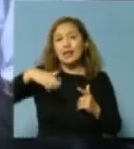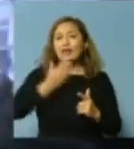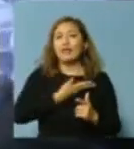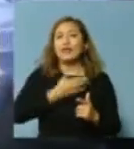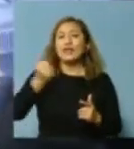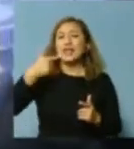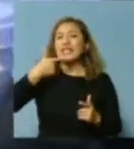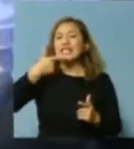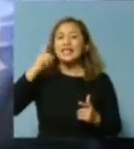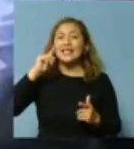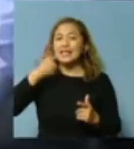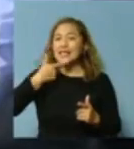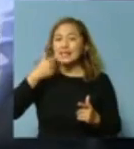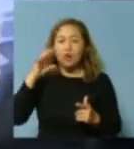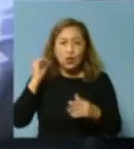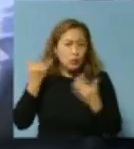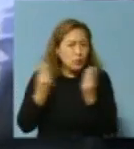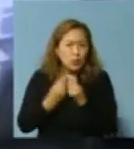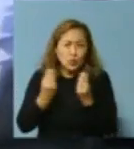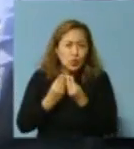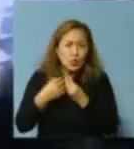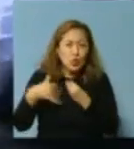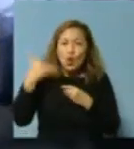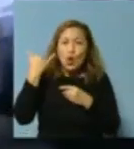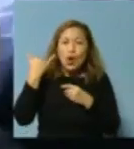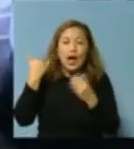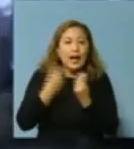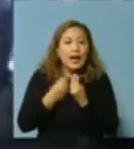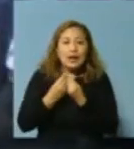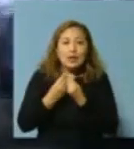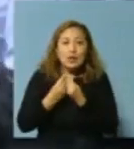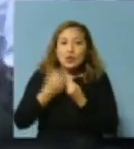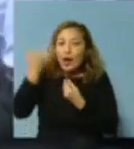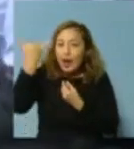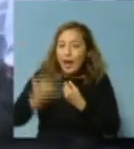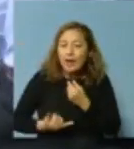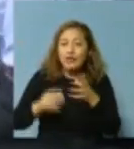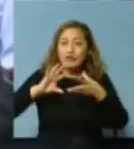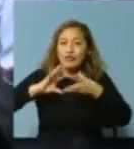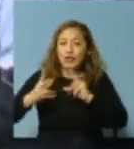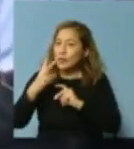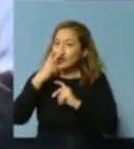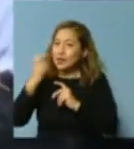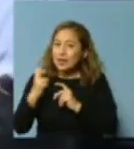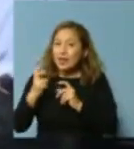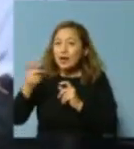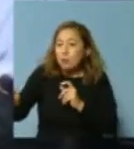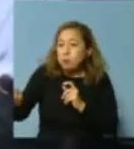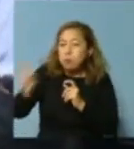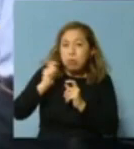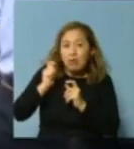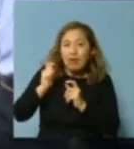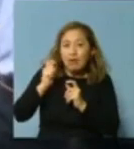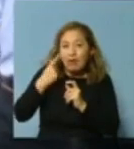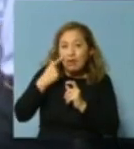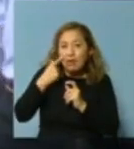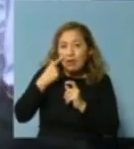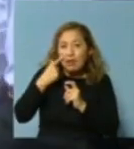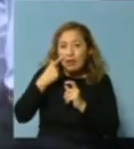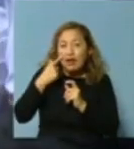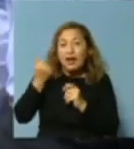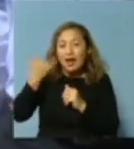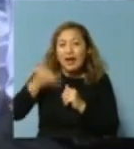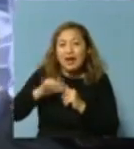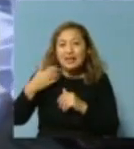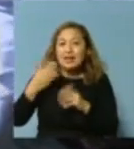la zona de Valle Grande. Así que bueno, acá con un pack de baterías vamos a desenchufar un equipo